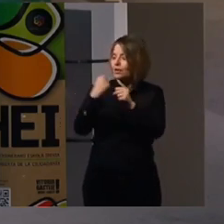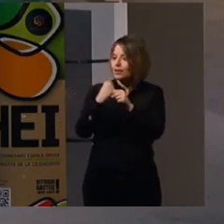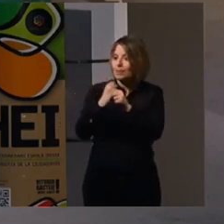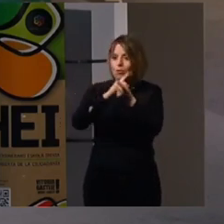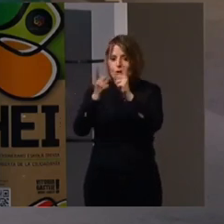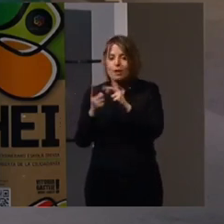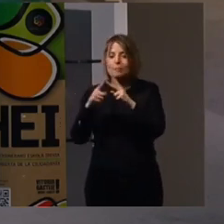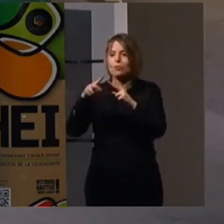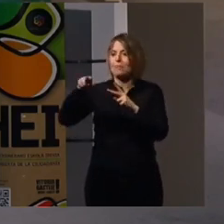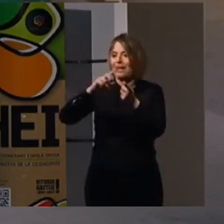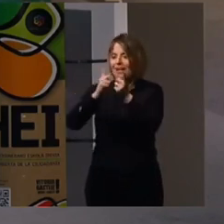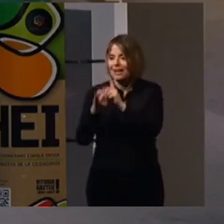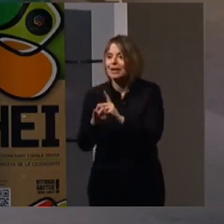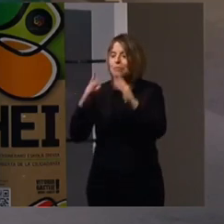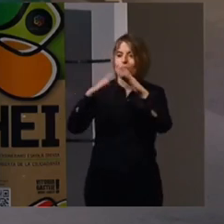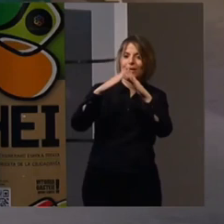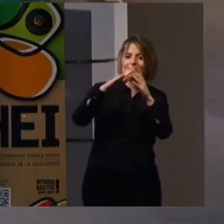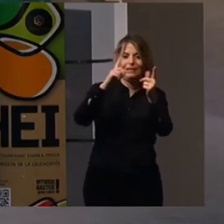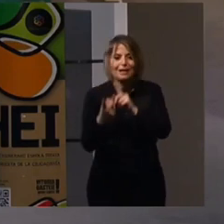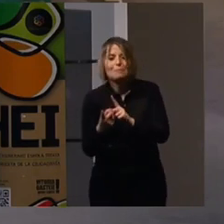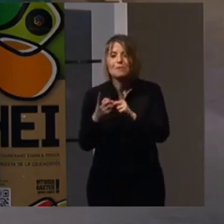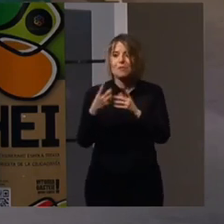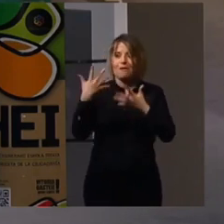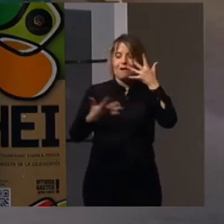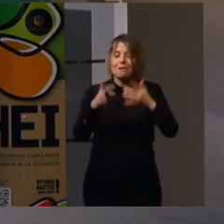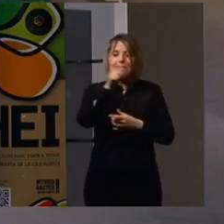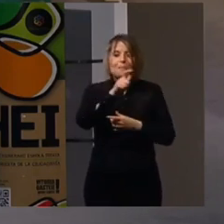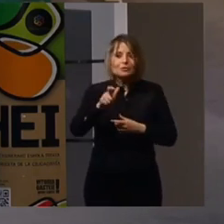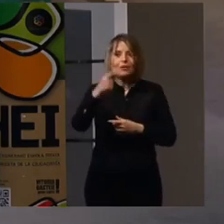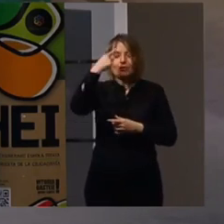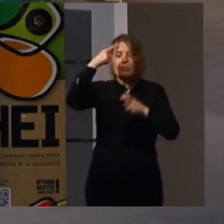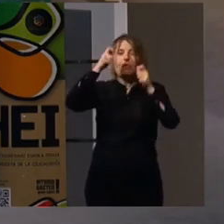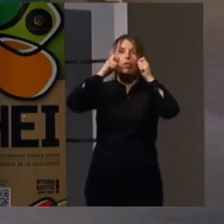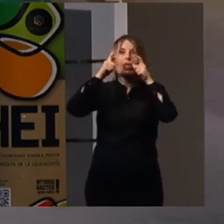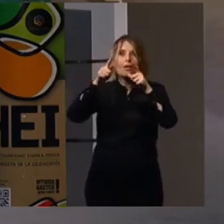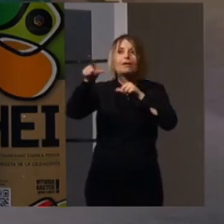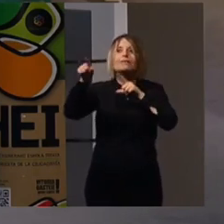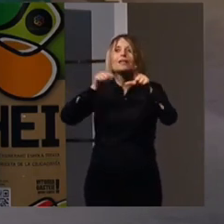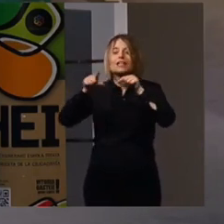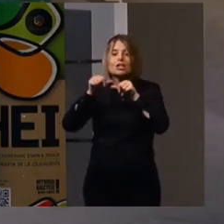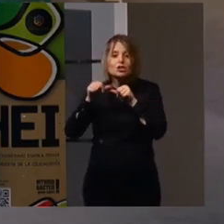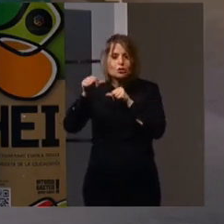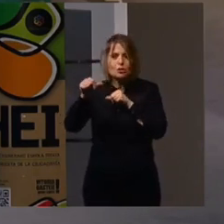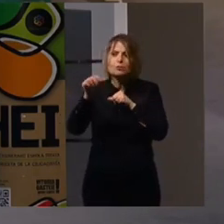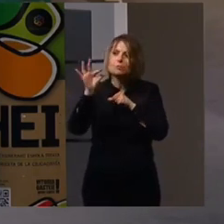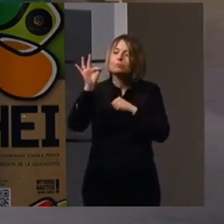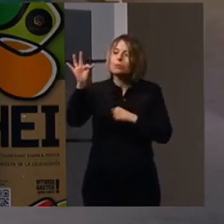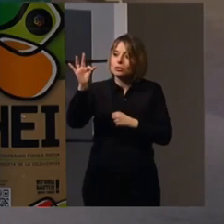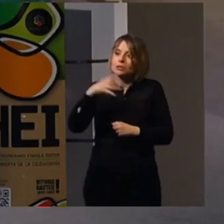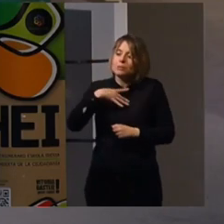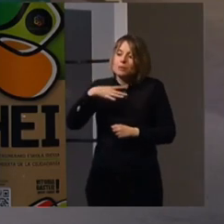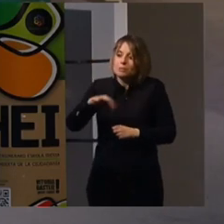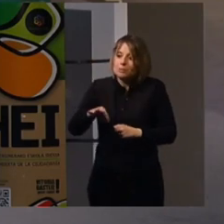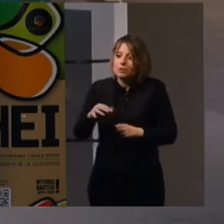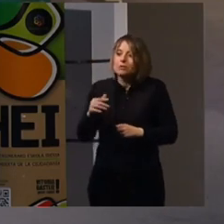de casa, cambió de pareja, al revés, ¿no? O sea, como que hubo mucha gente que le sirvió como para tomar decisiones. O sea, esa parte pues como que pudo estar